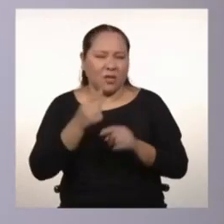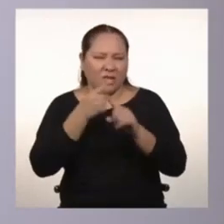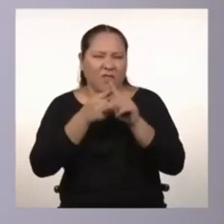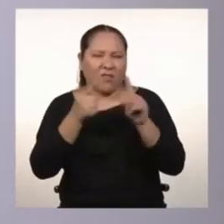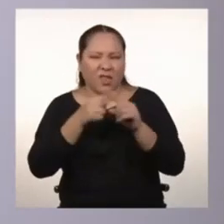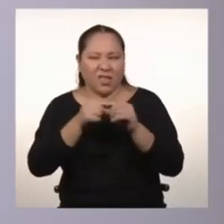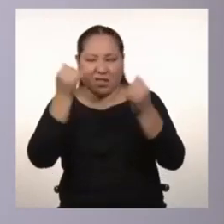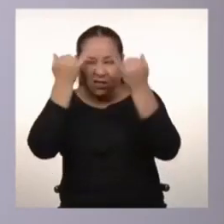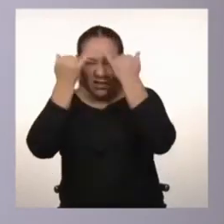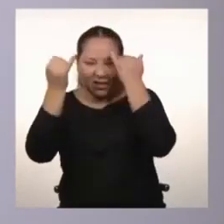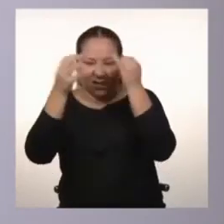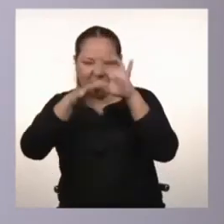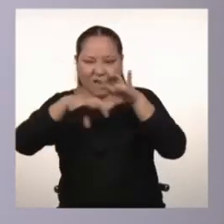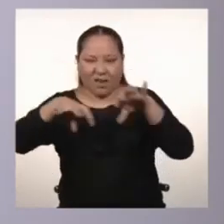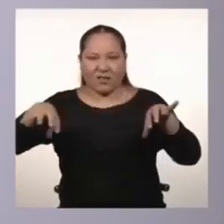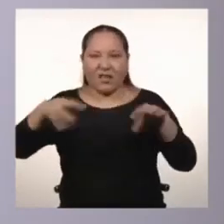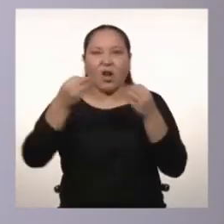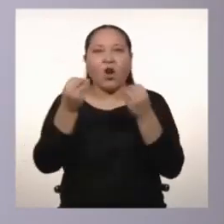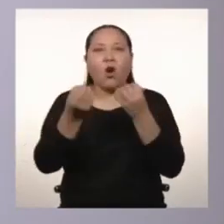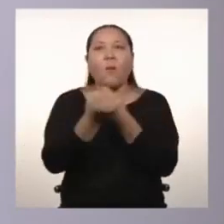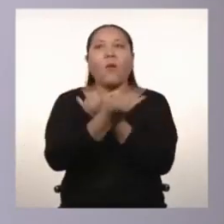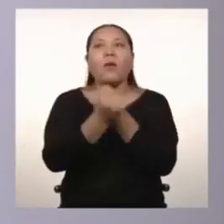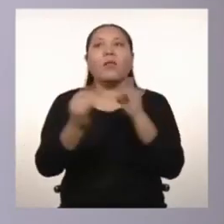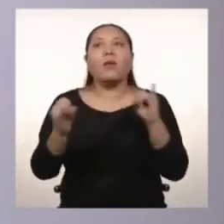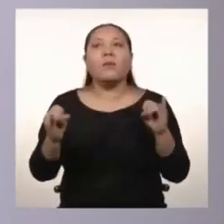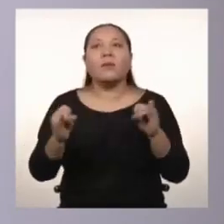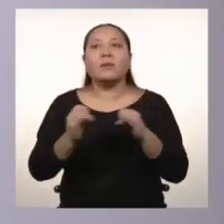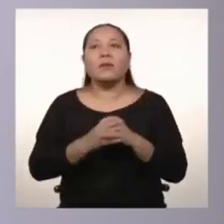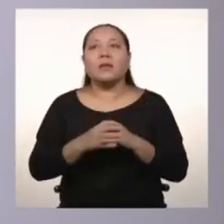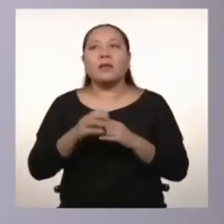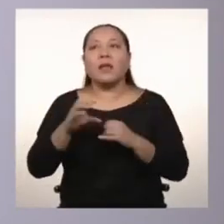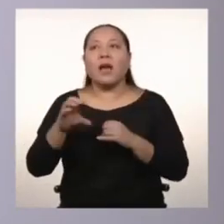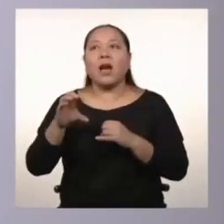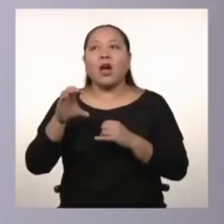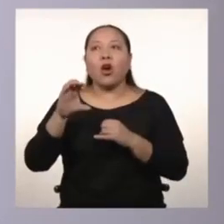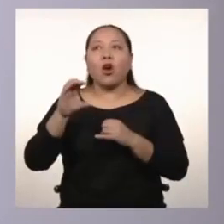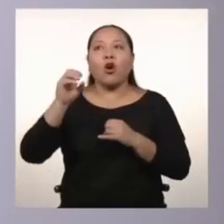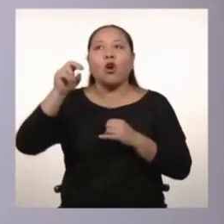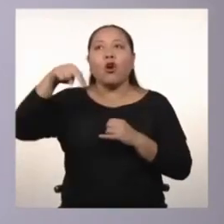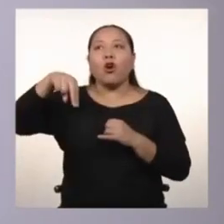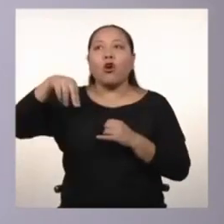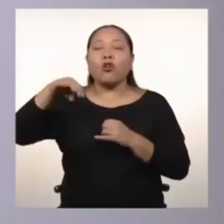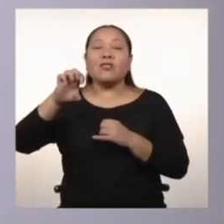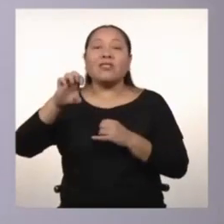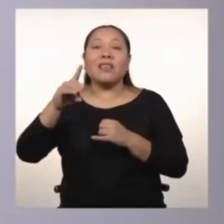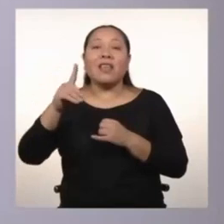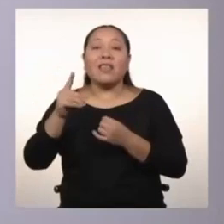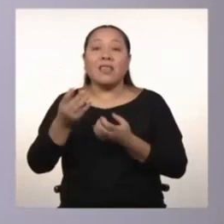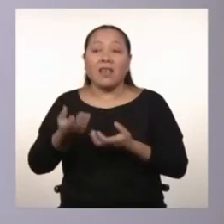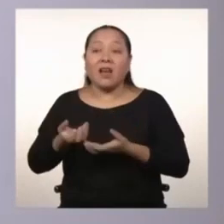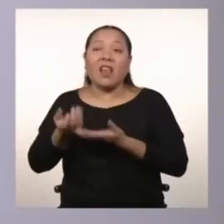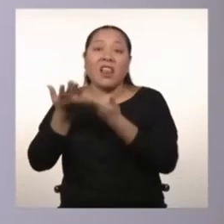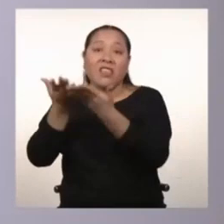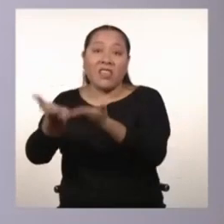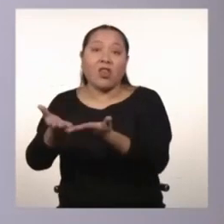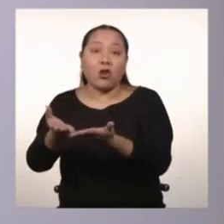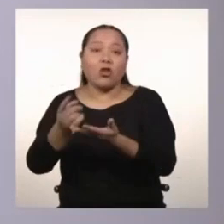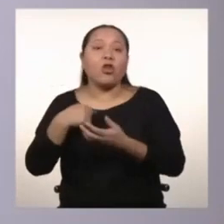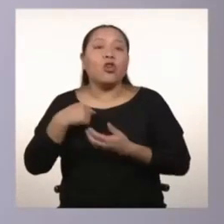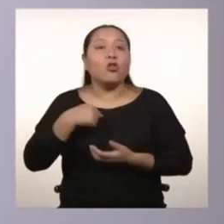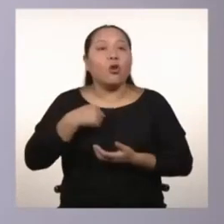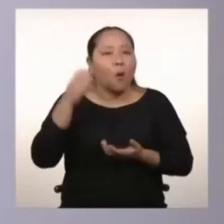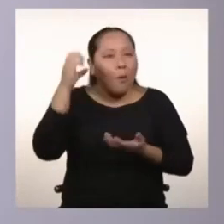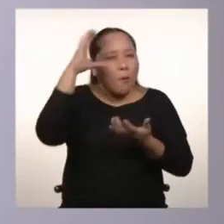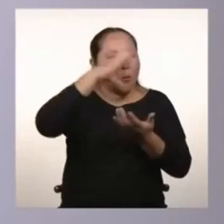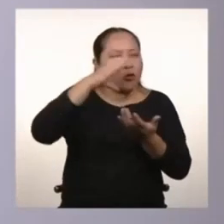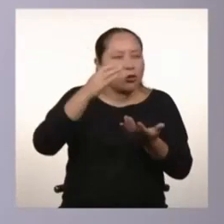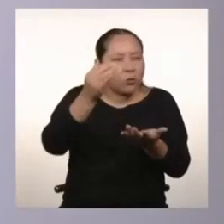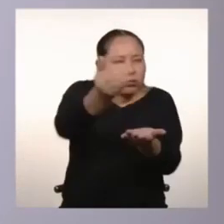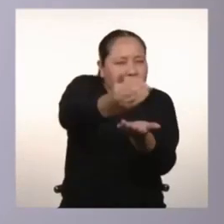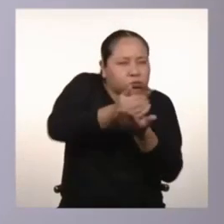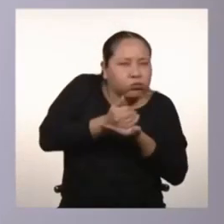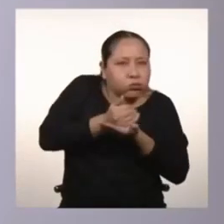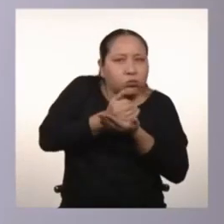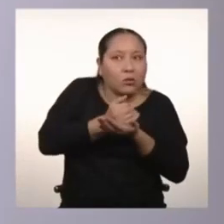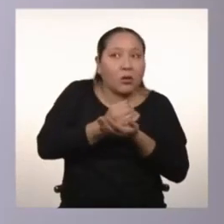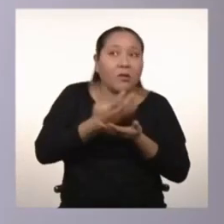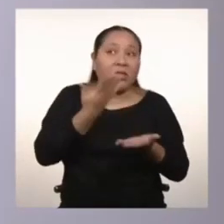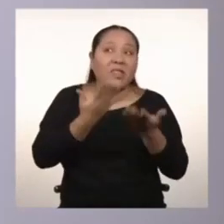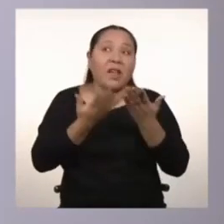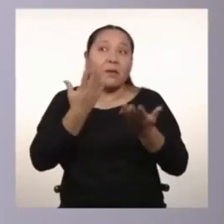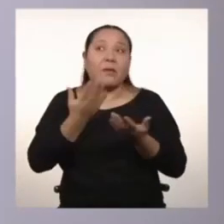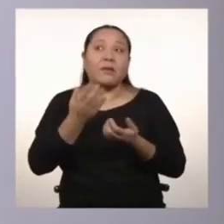de vista sobre nuestra independencia, la concedida y la conseguida. Y tal vez puede surgir una tercera, que vendría a ser